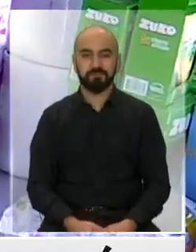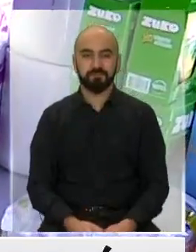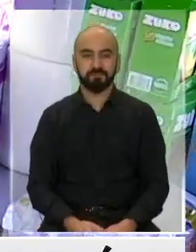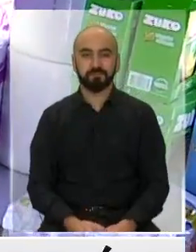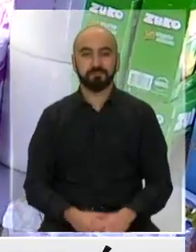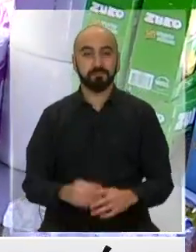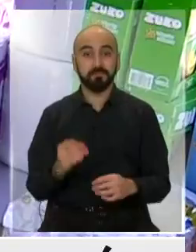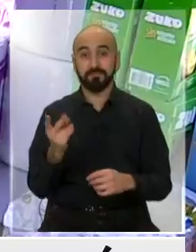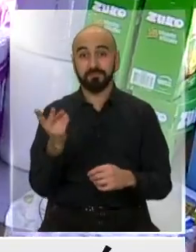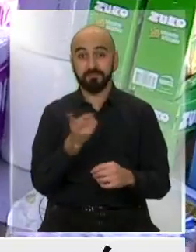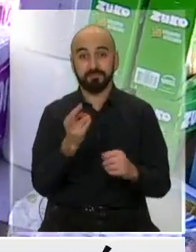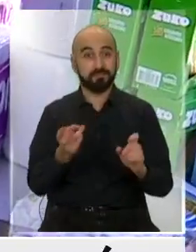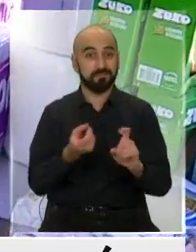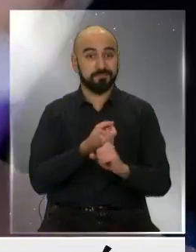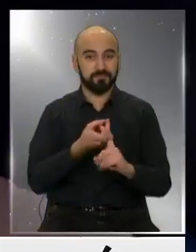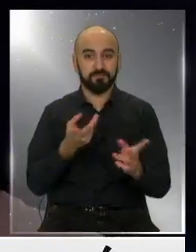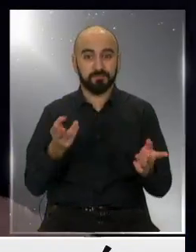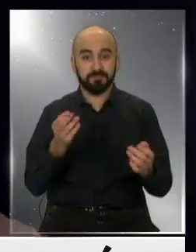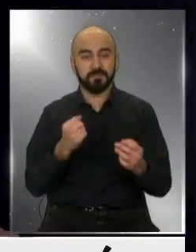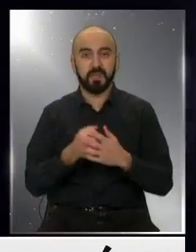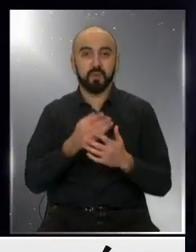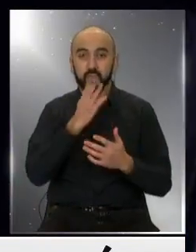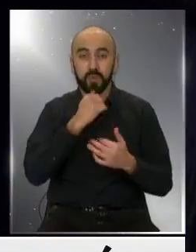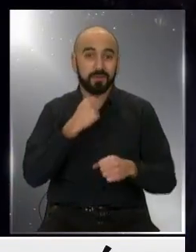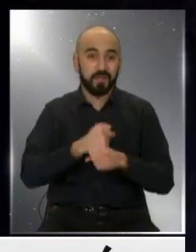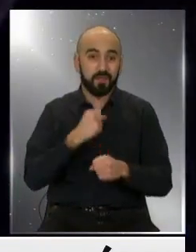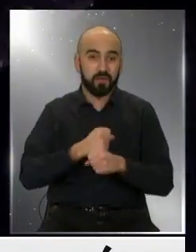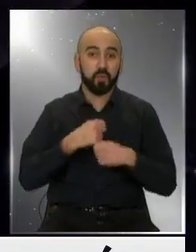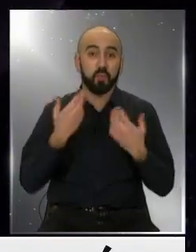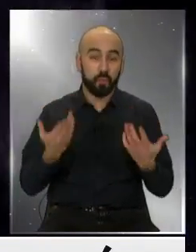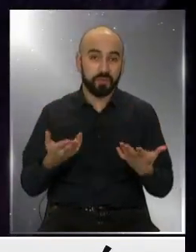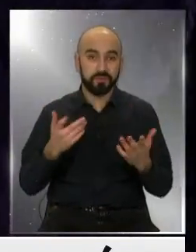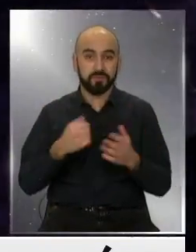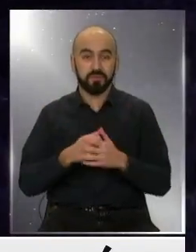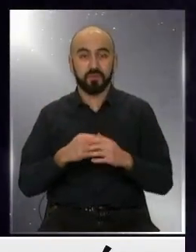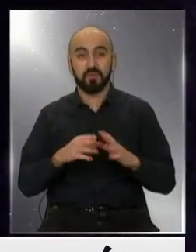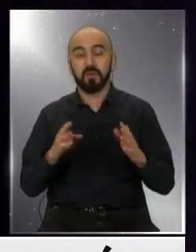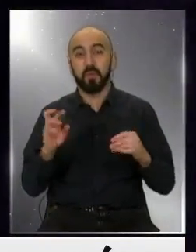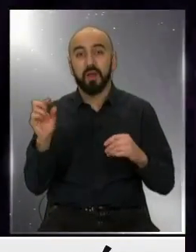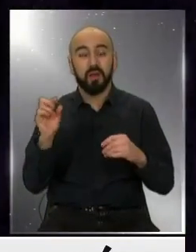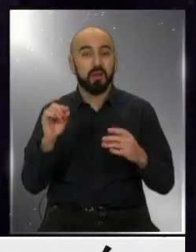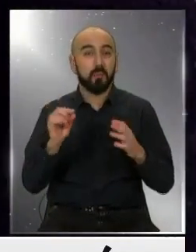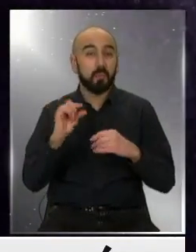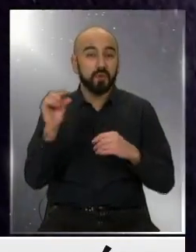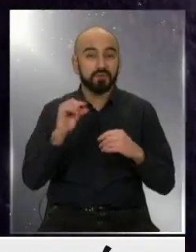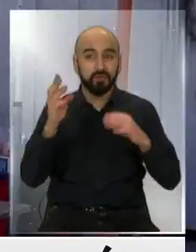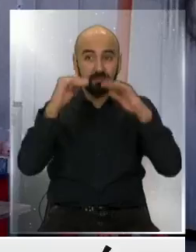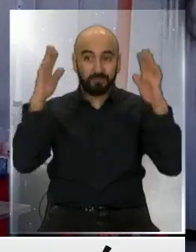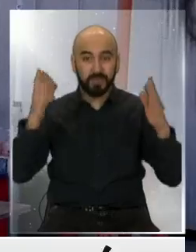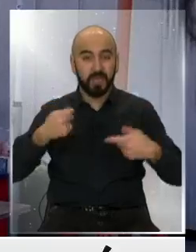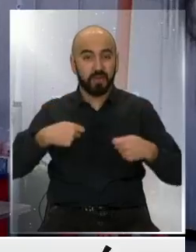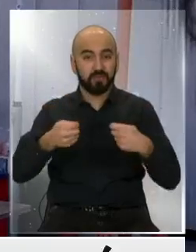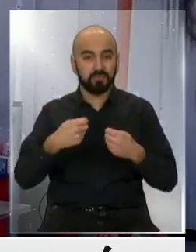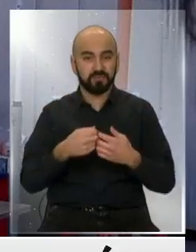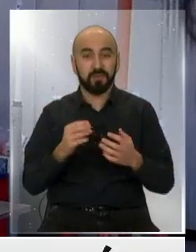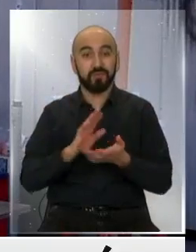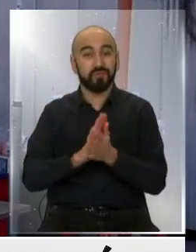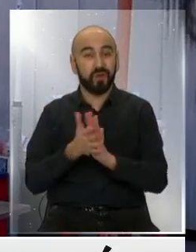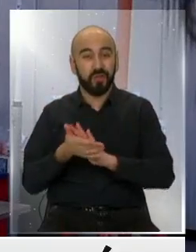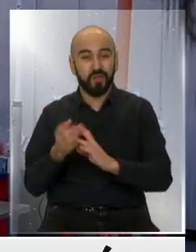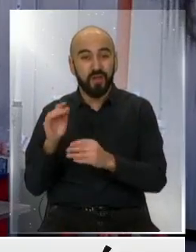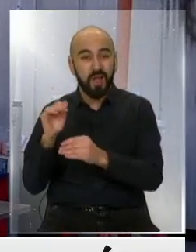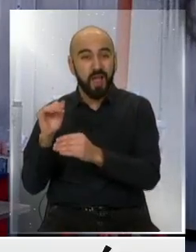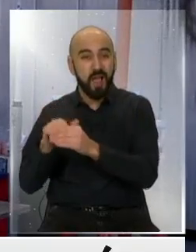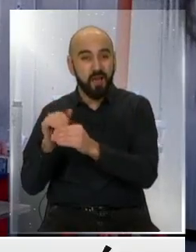Patricia y su marido hoy están sin trabajo, por eso decidieron levantar este improvisado negocio en el que gastaron todos sus